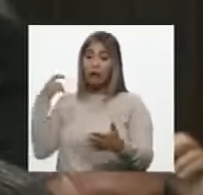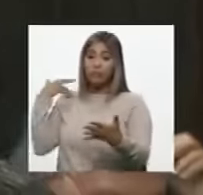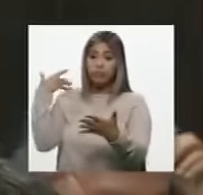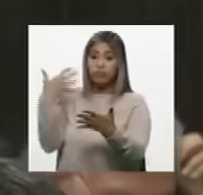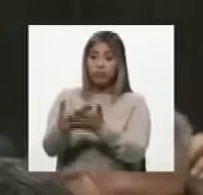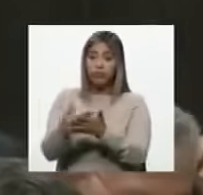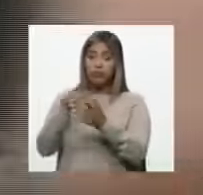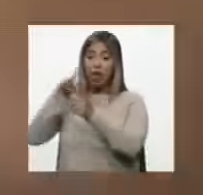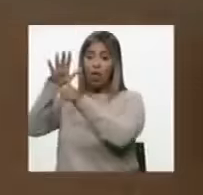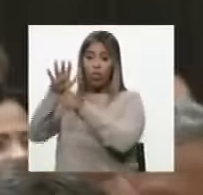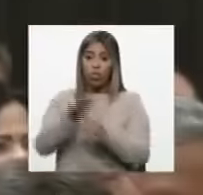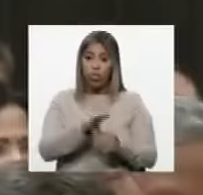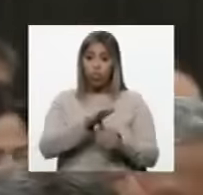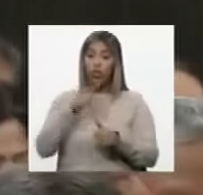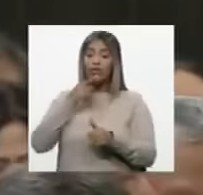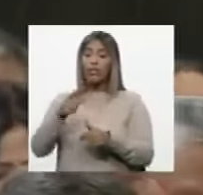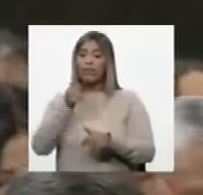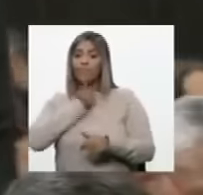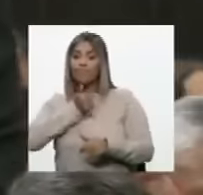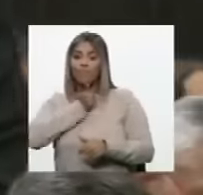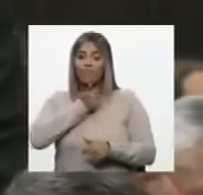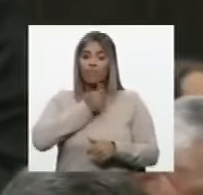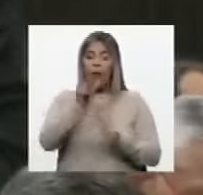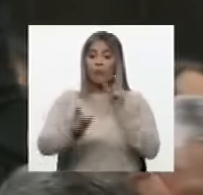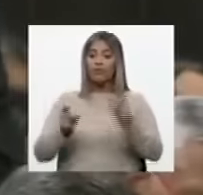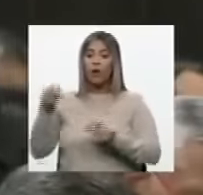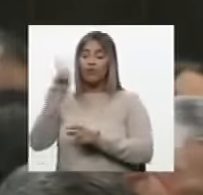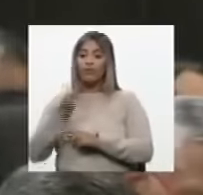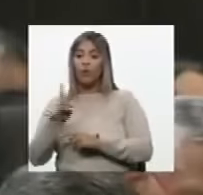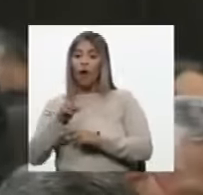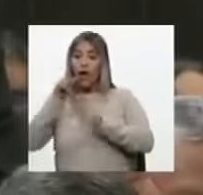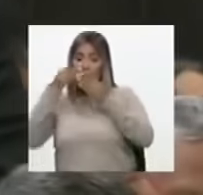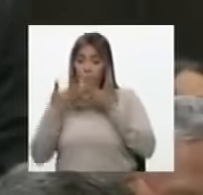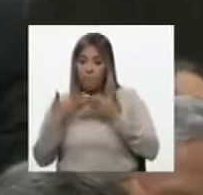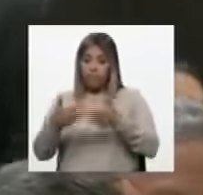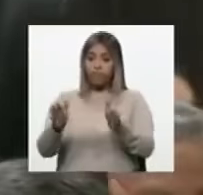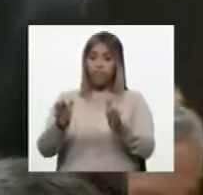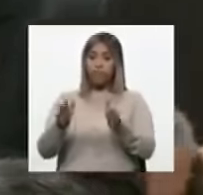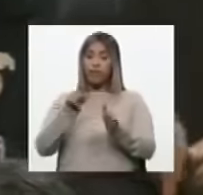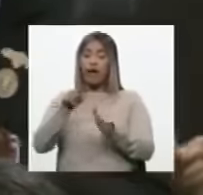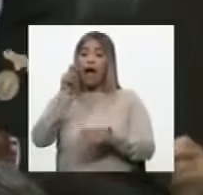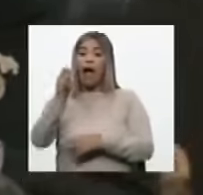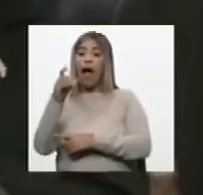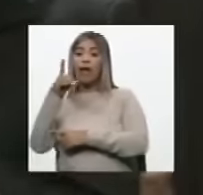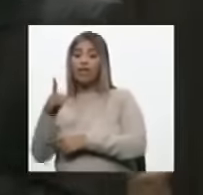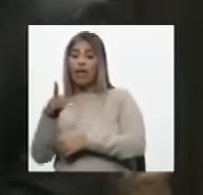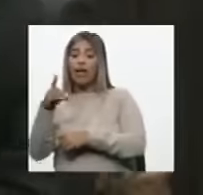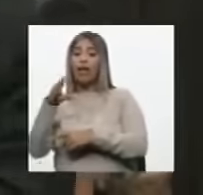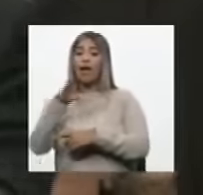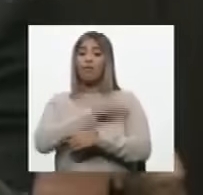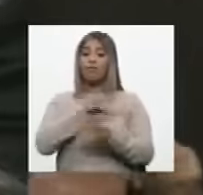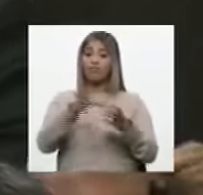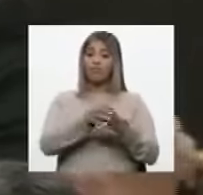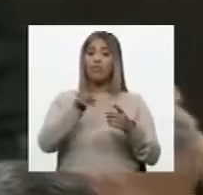de represión y de contención al pueblo venezolano, y que abrió la puerta para que Acción Democrática terminara